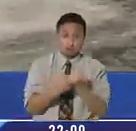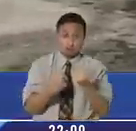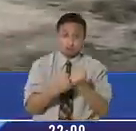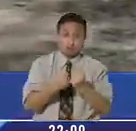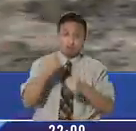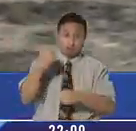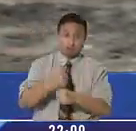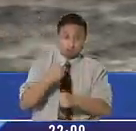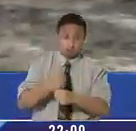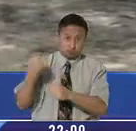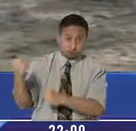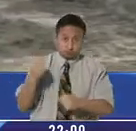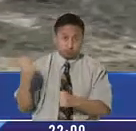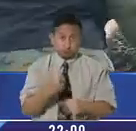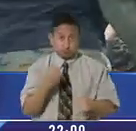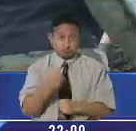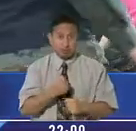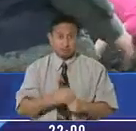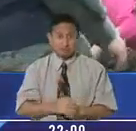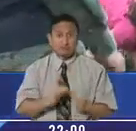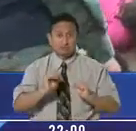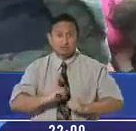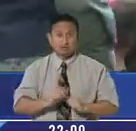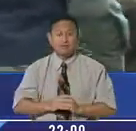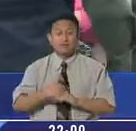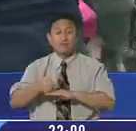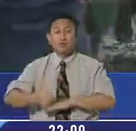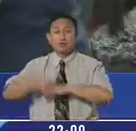remoción de escombros y limpieza tendrán que ponerse a